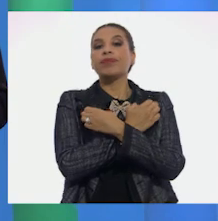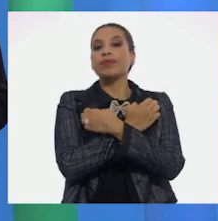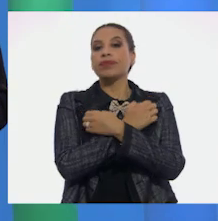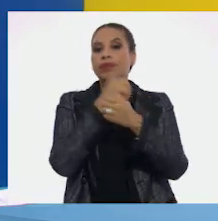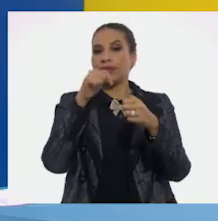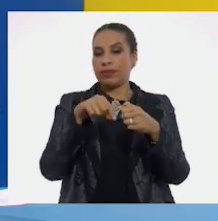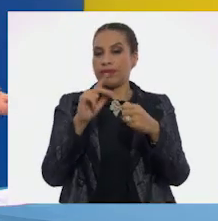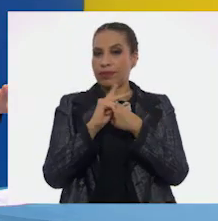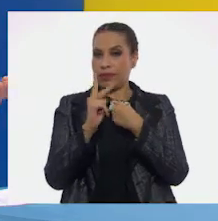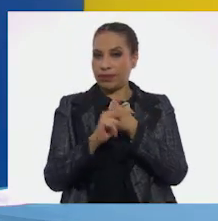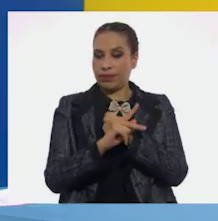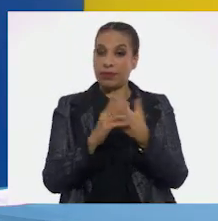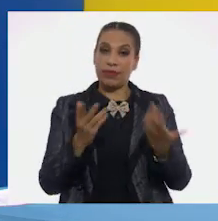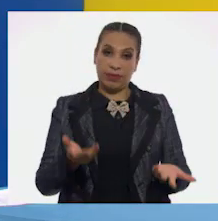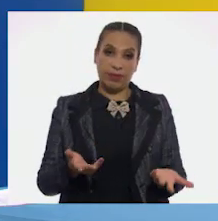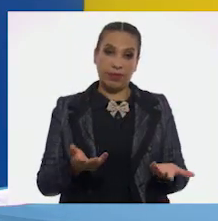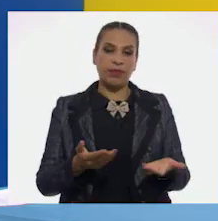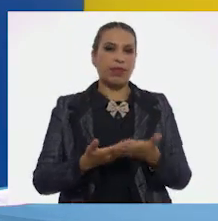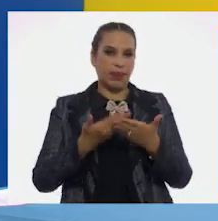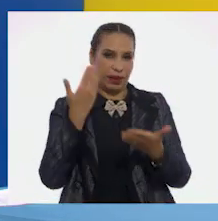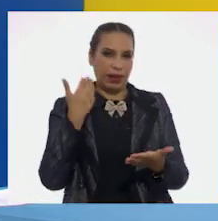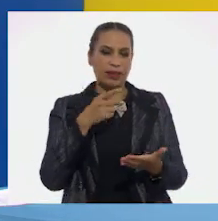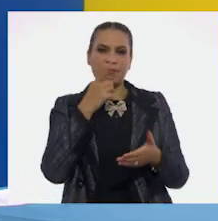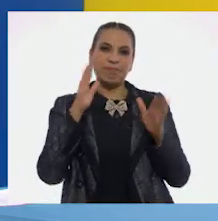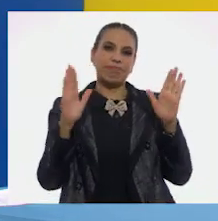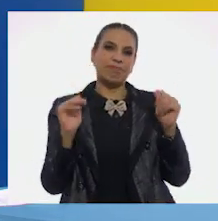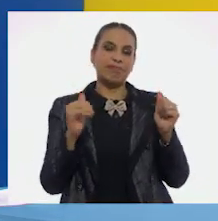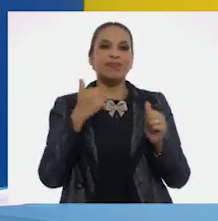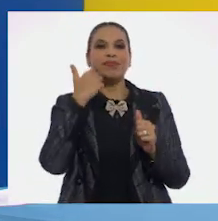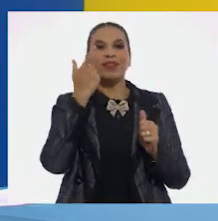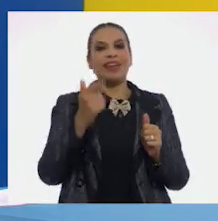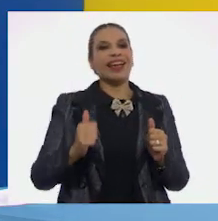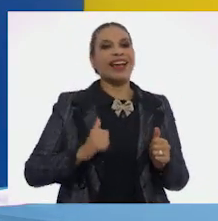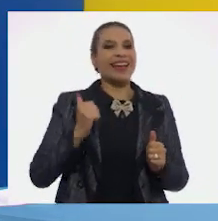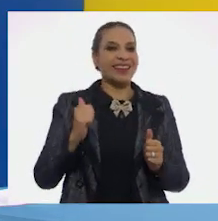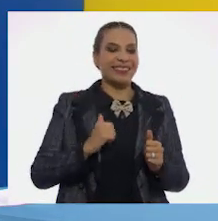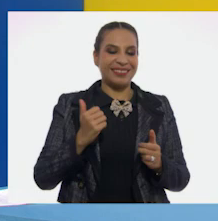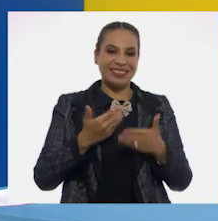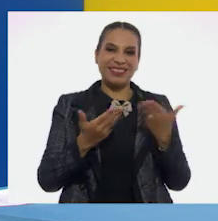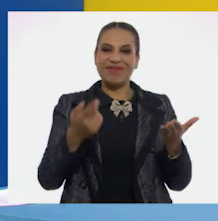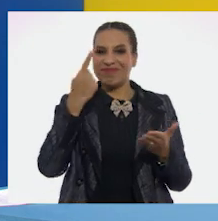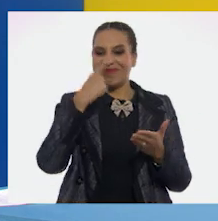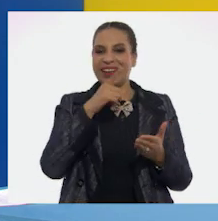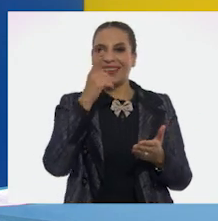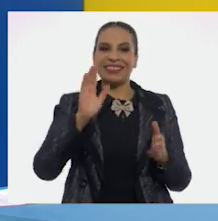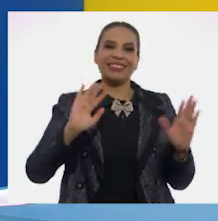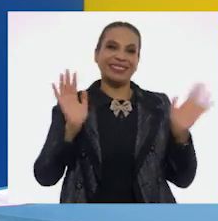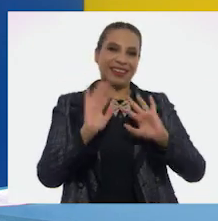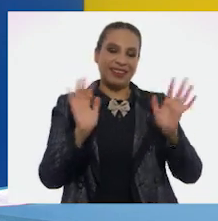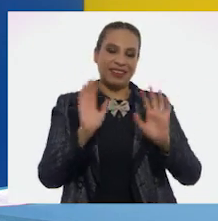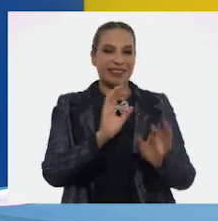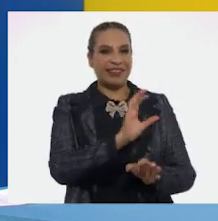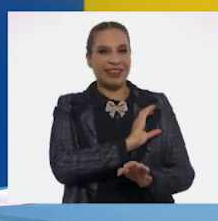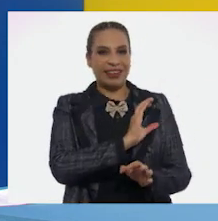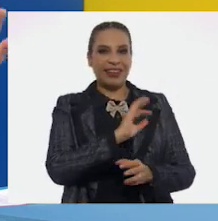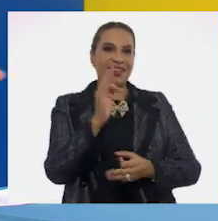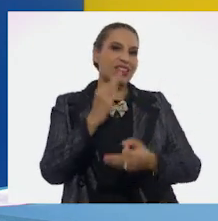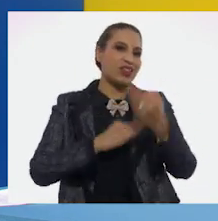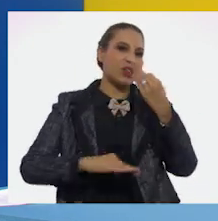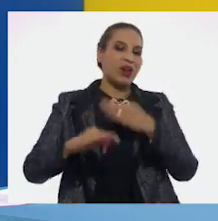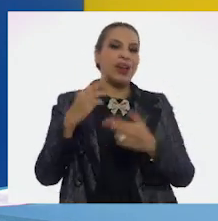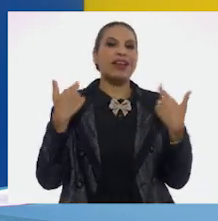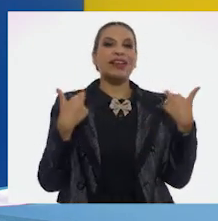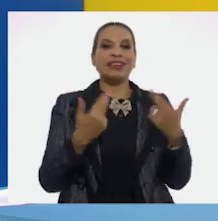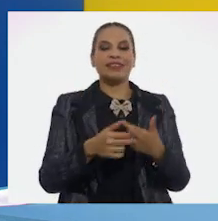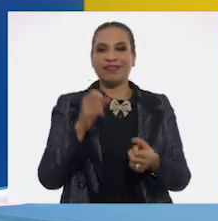nuestro país. Así que, antes de despedirnos, quisiera aprovechar nuestra ocasión para mandarle un saludo afectuoso a todas las